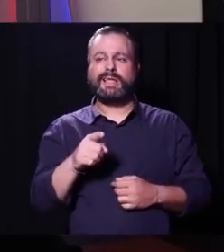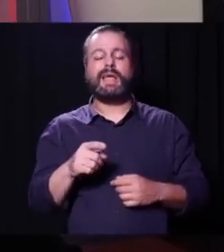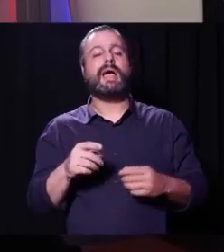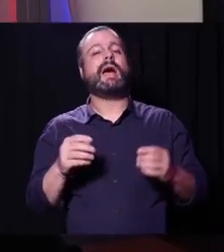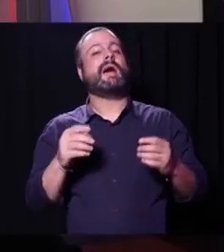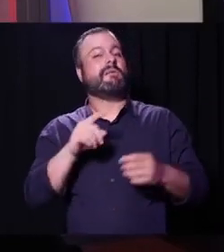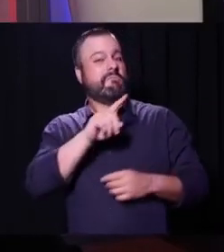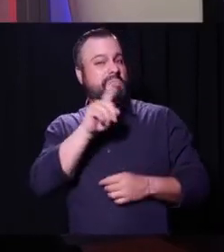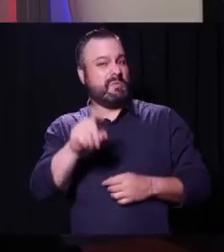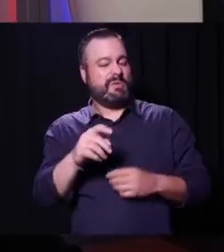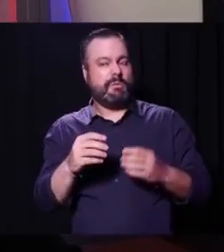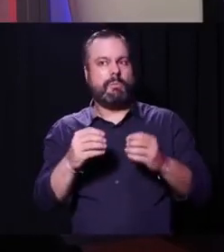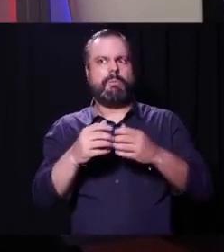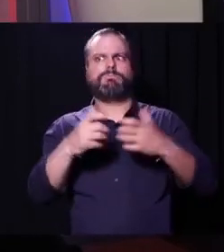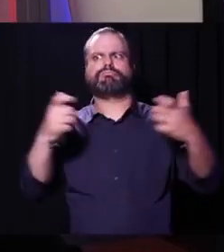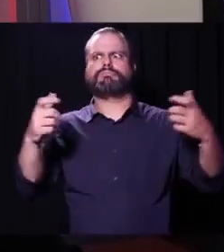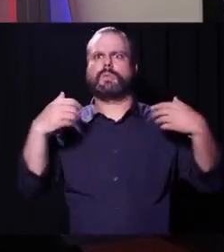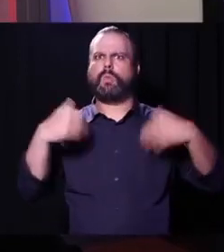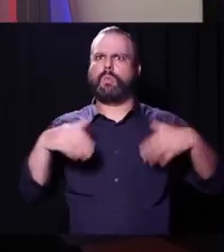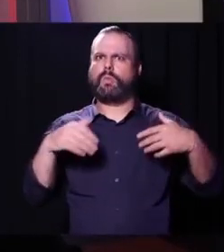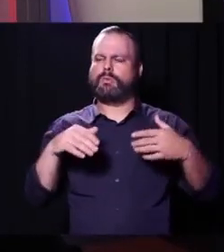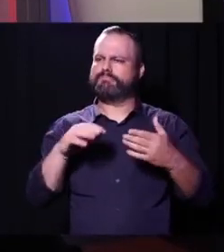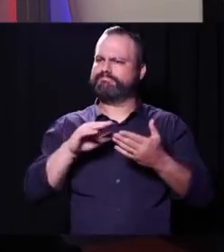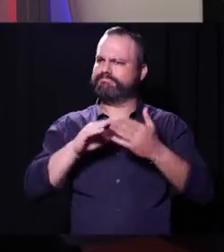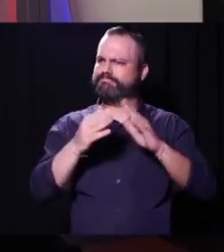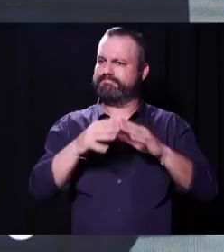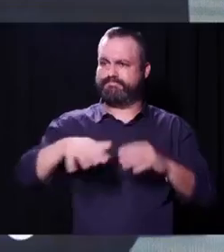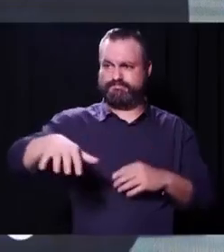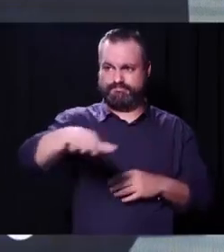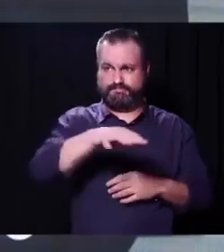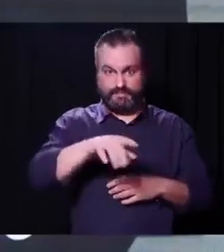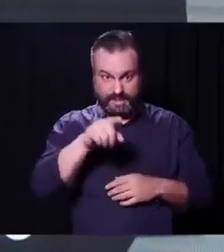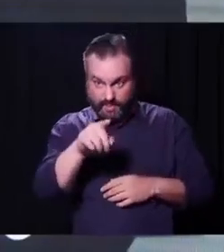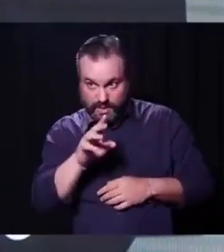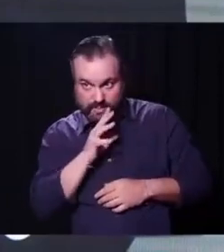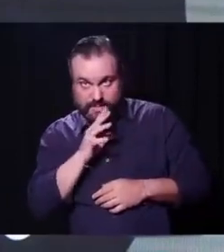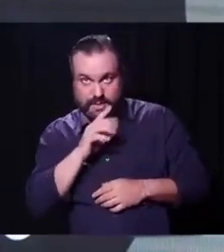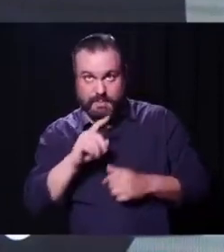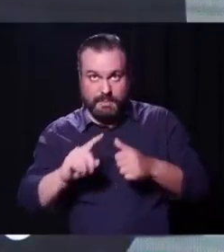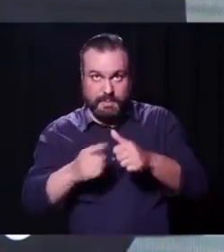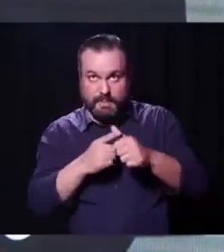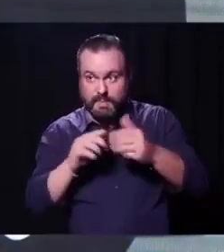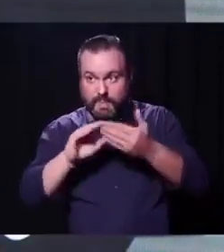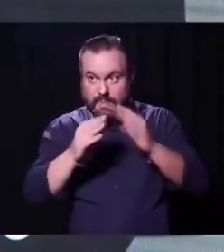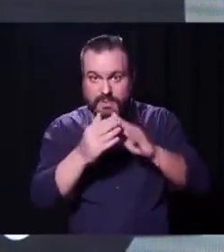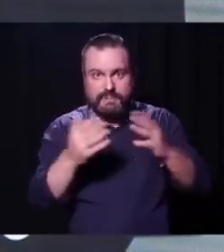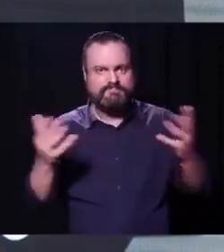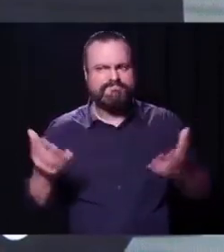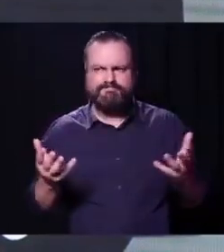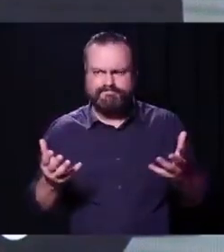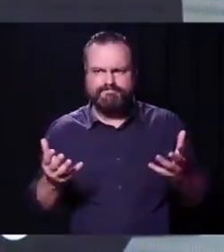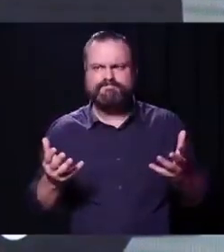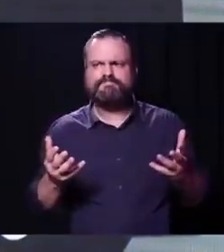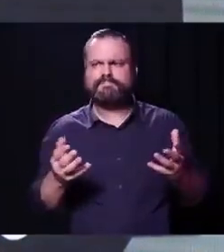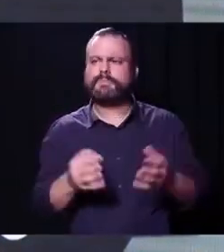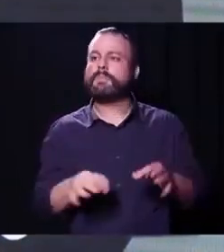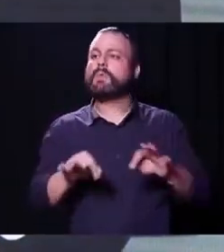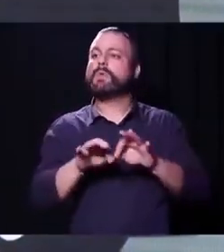con comunidad. Fue lo primero que comenzaste. Comunidad. Nosotros tenemos 679